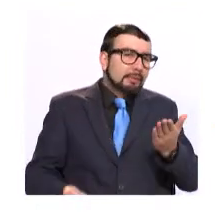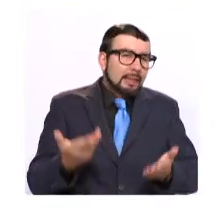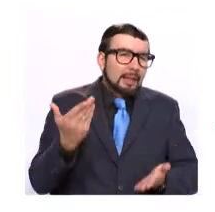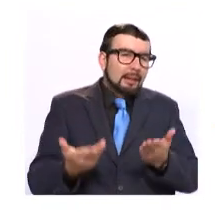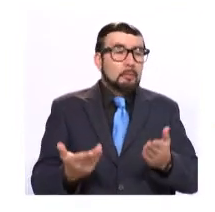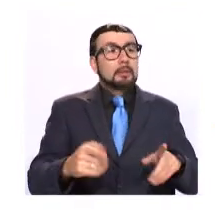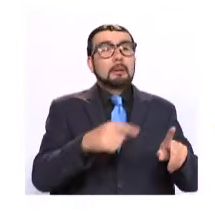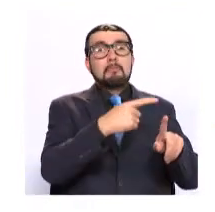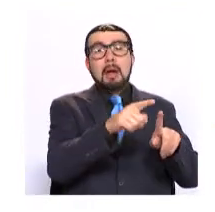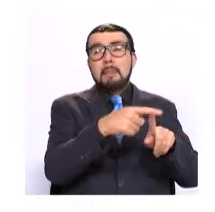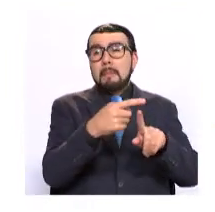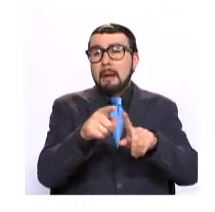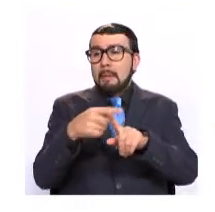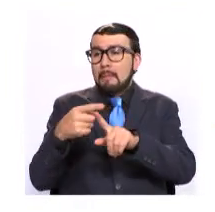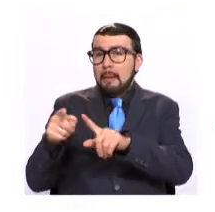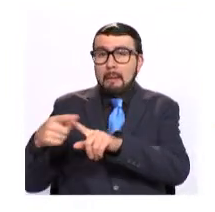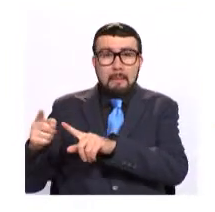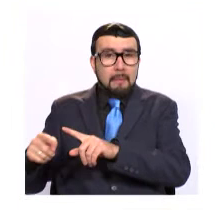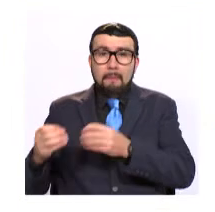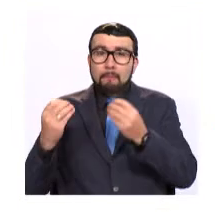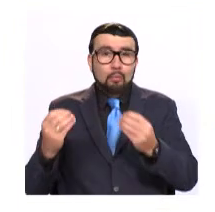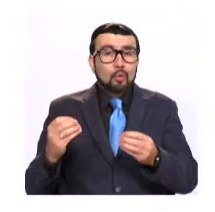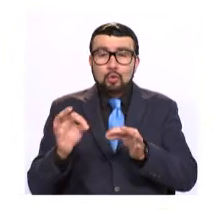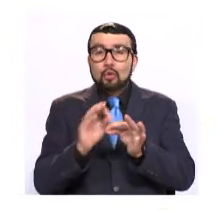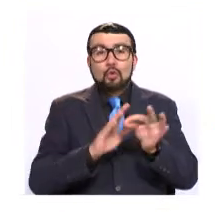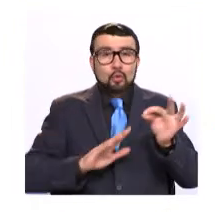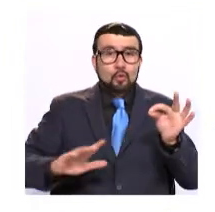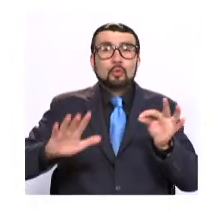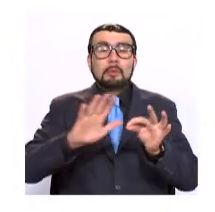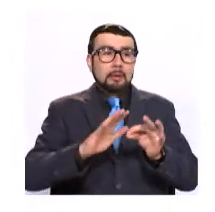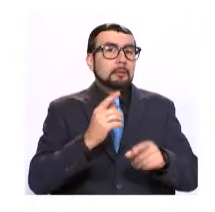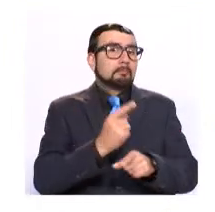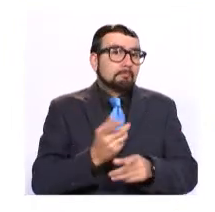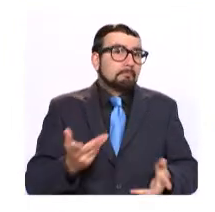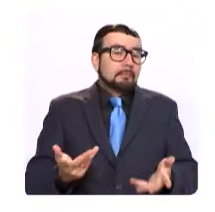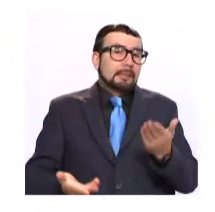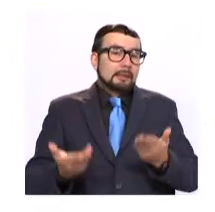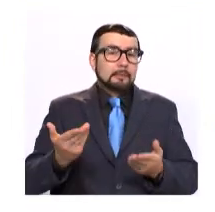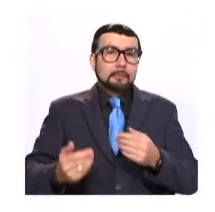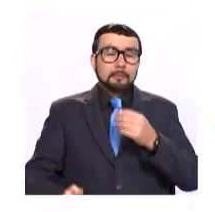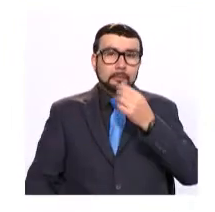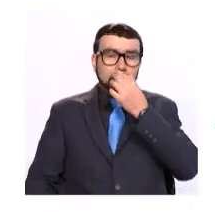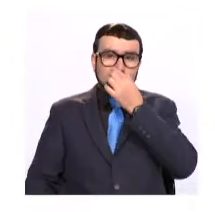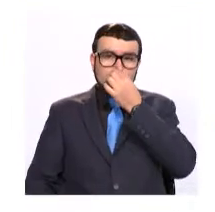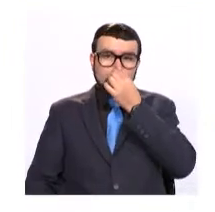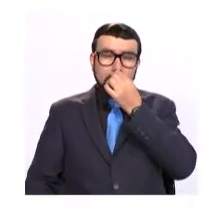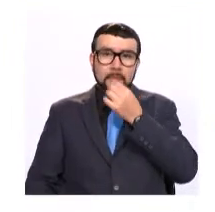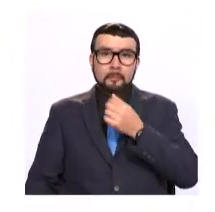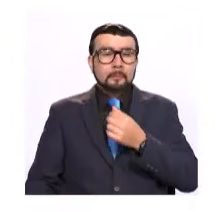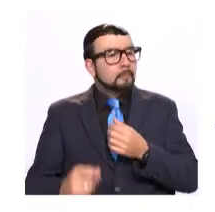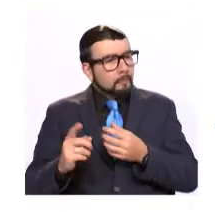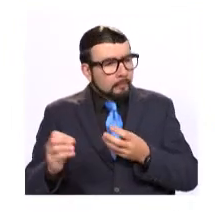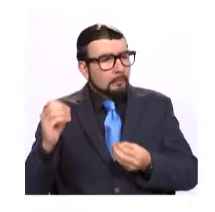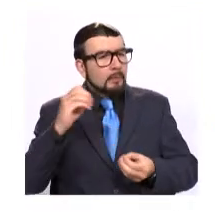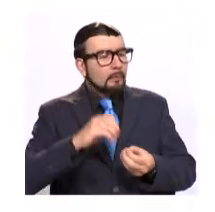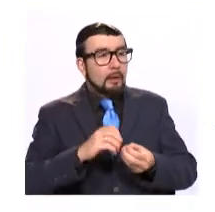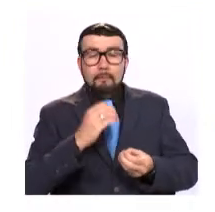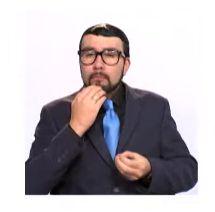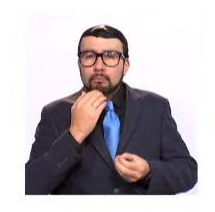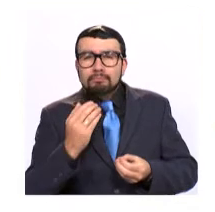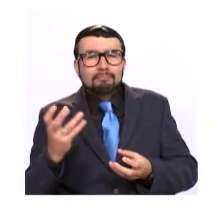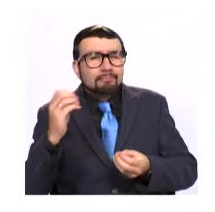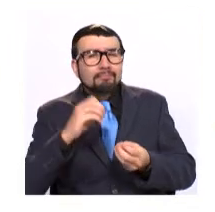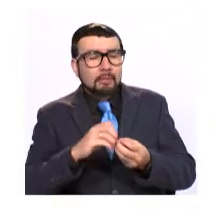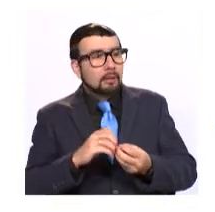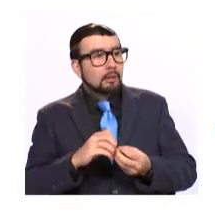una familia propiamente de estos virus, que es el virus de la influenza. Adicional a eso, para complementar,